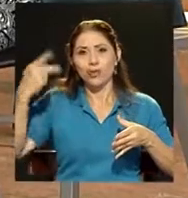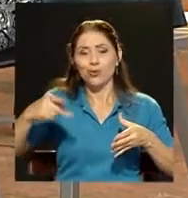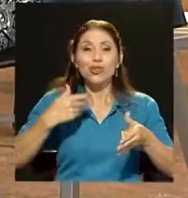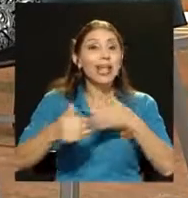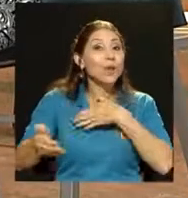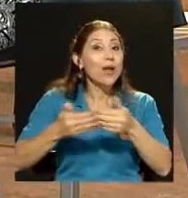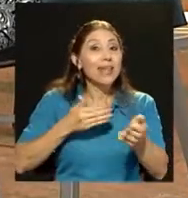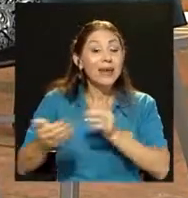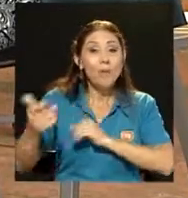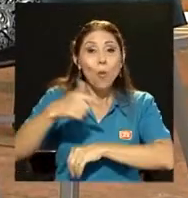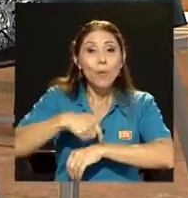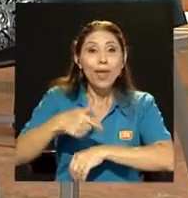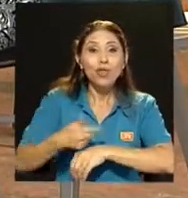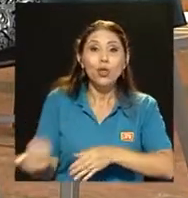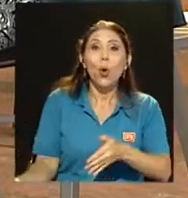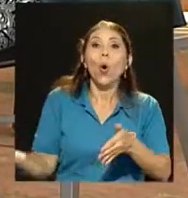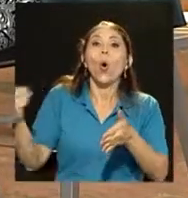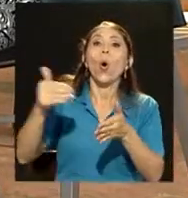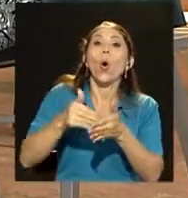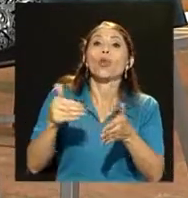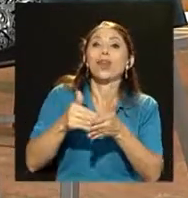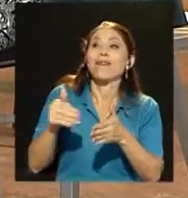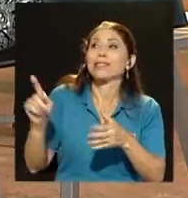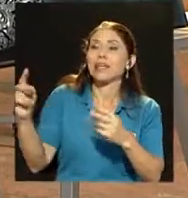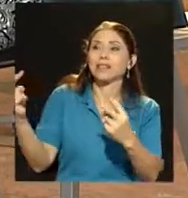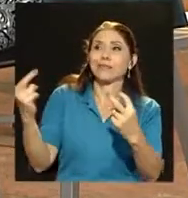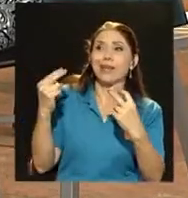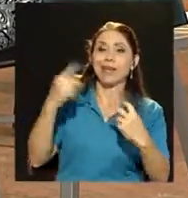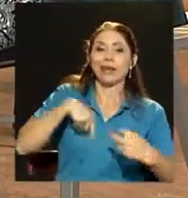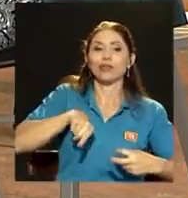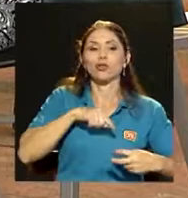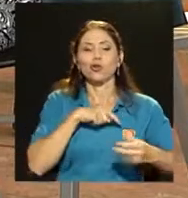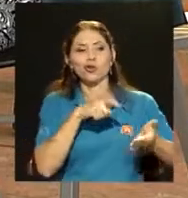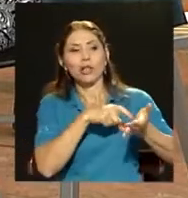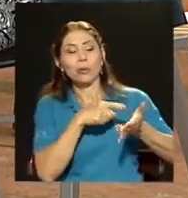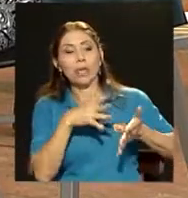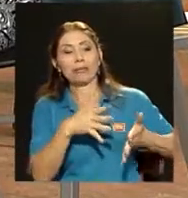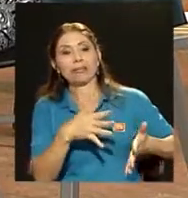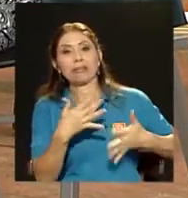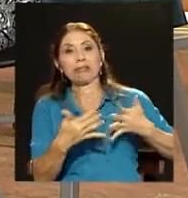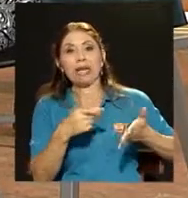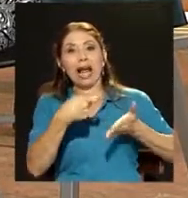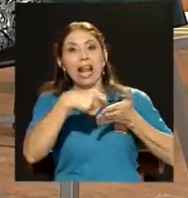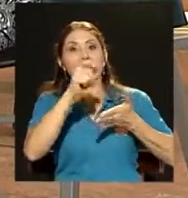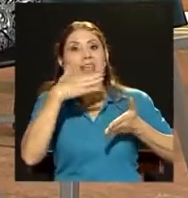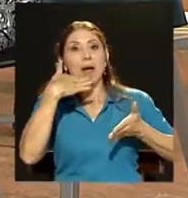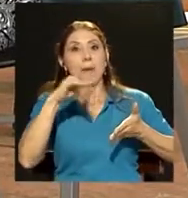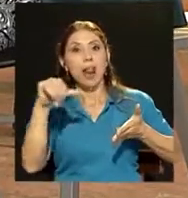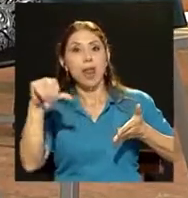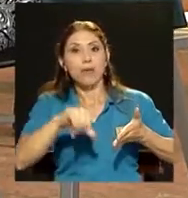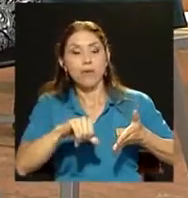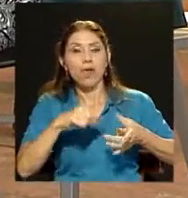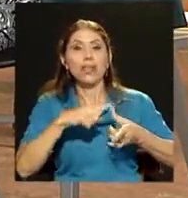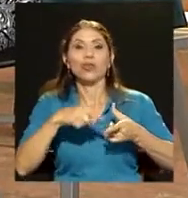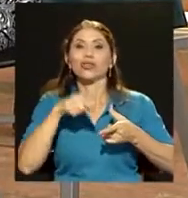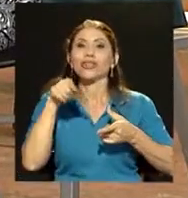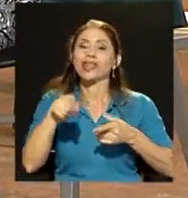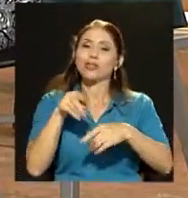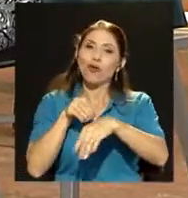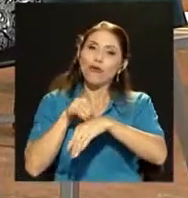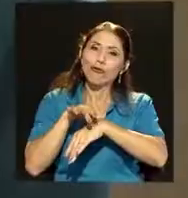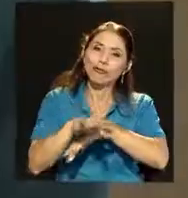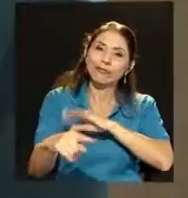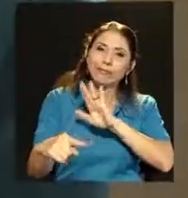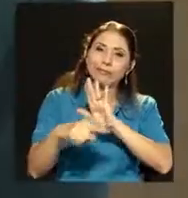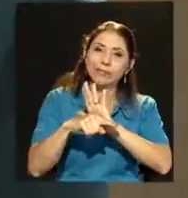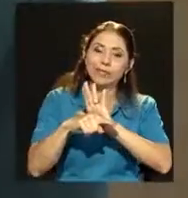vuelven a deteriorar la calificación de nuestra deuda soberana y eso también tiene implicaciones en la economía costarricense.